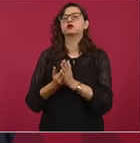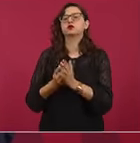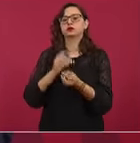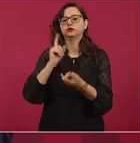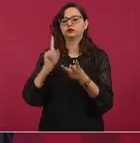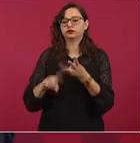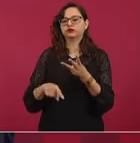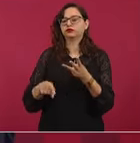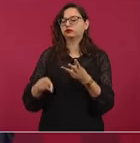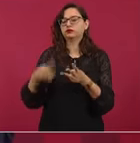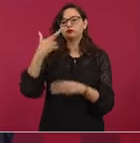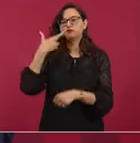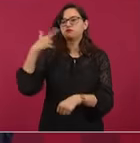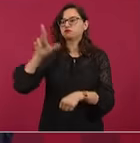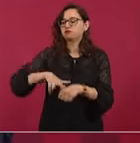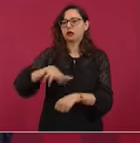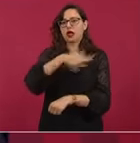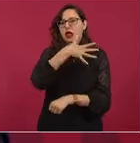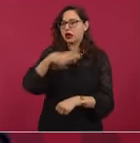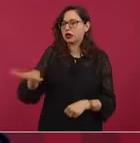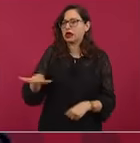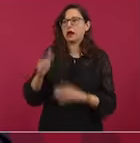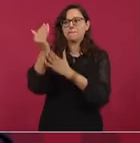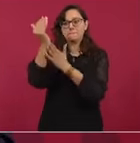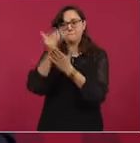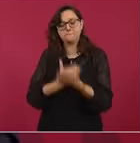en robo en general, pero